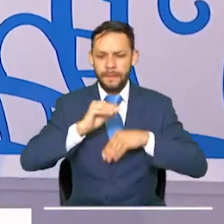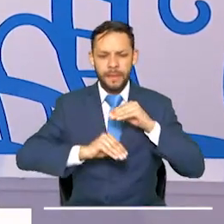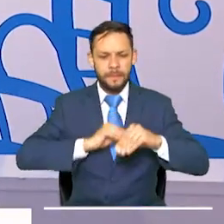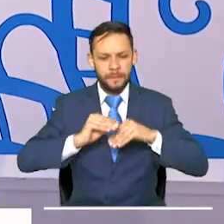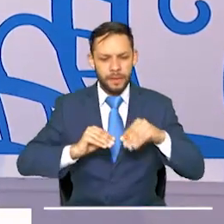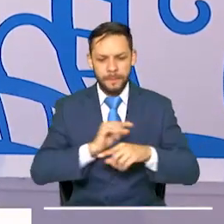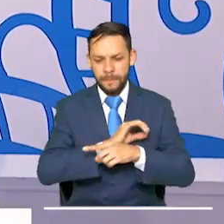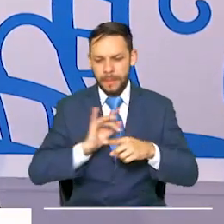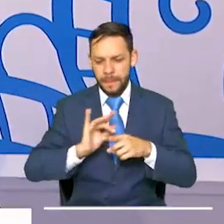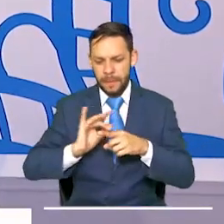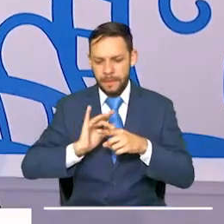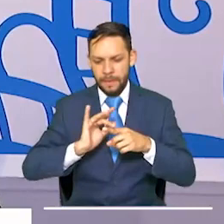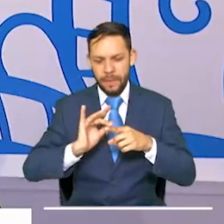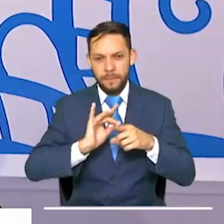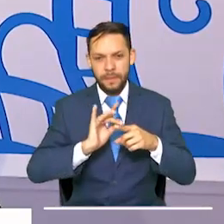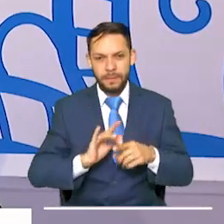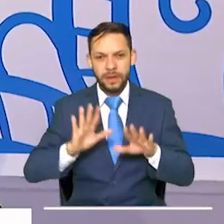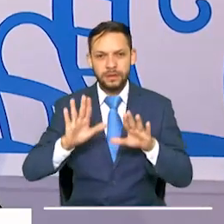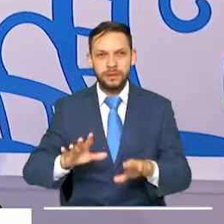veterinaria Naturales S.A.,